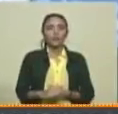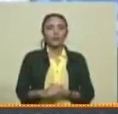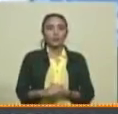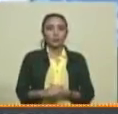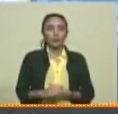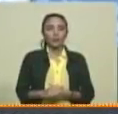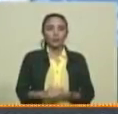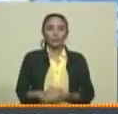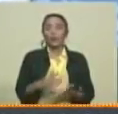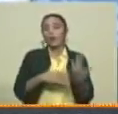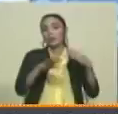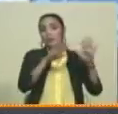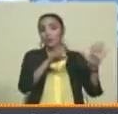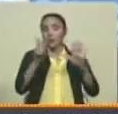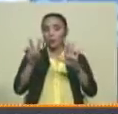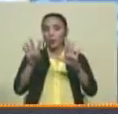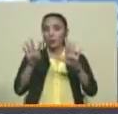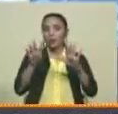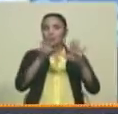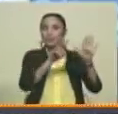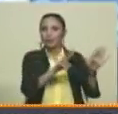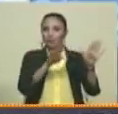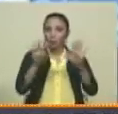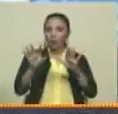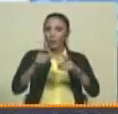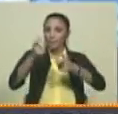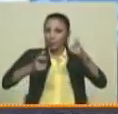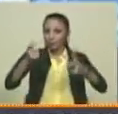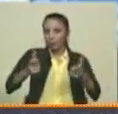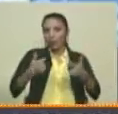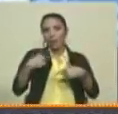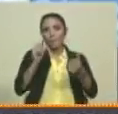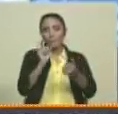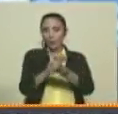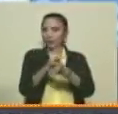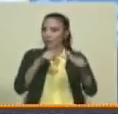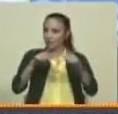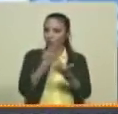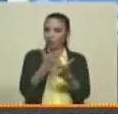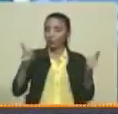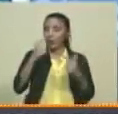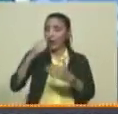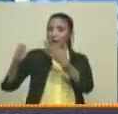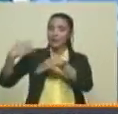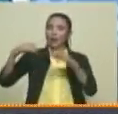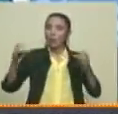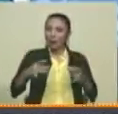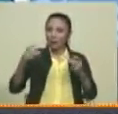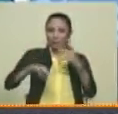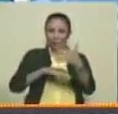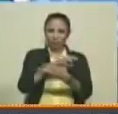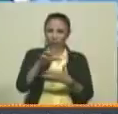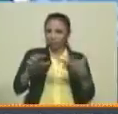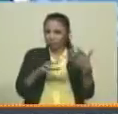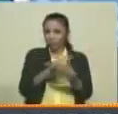rompiendo en los planes de las guarimbas derrotadas del año pasado y de los años anteriores.